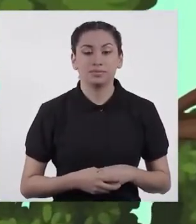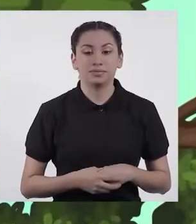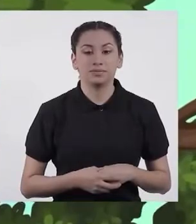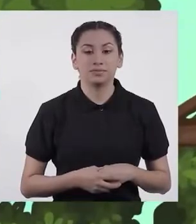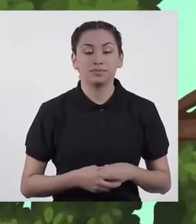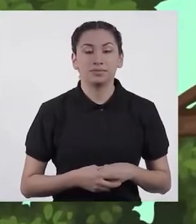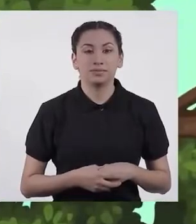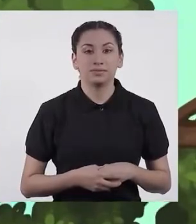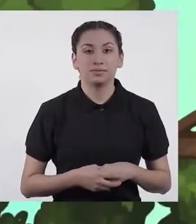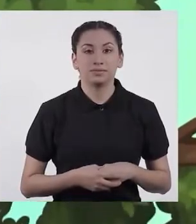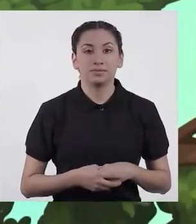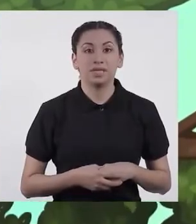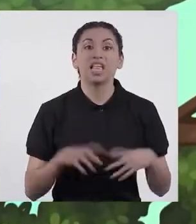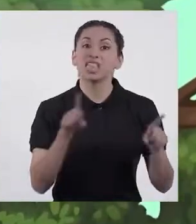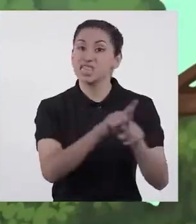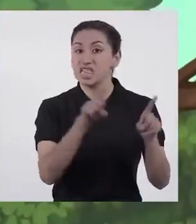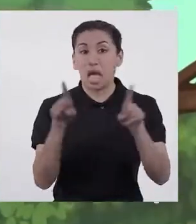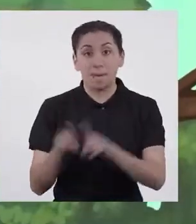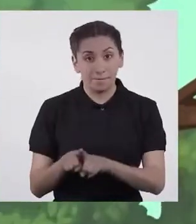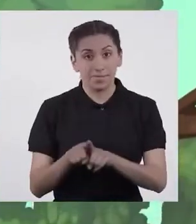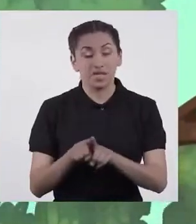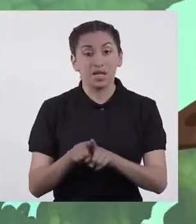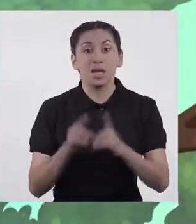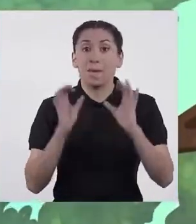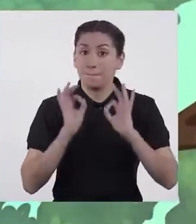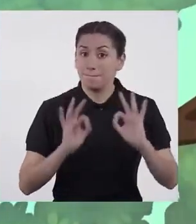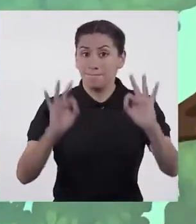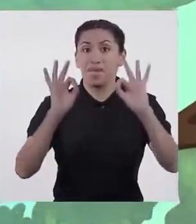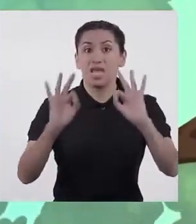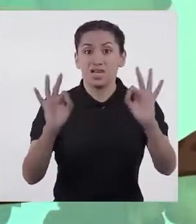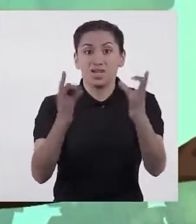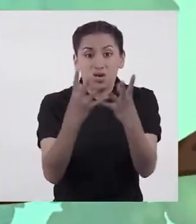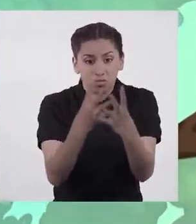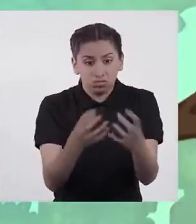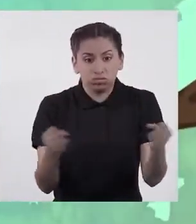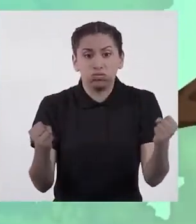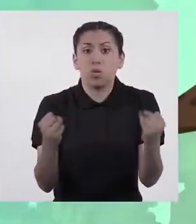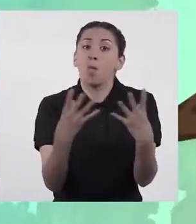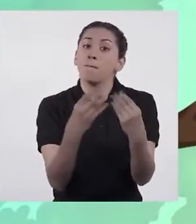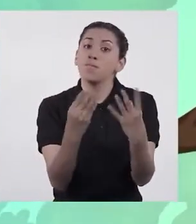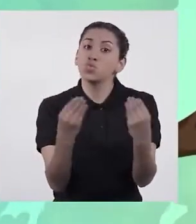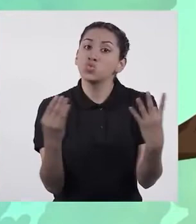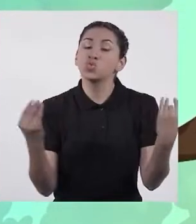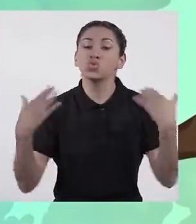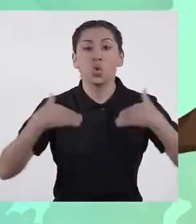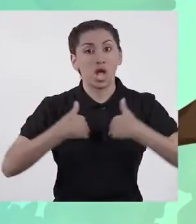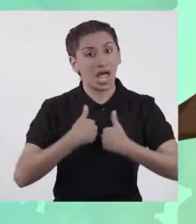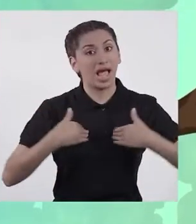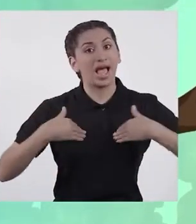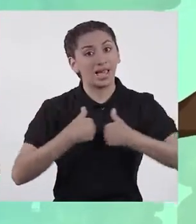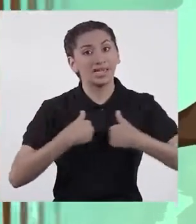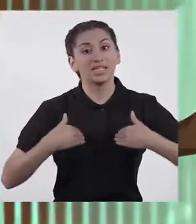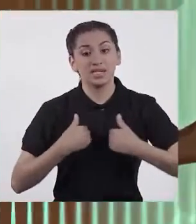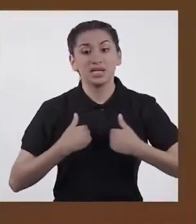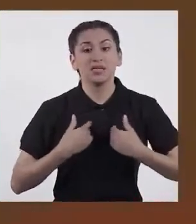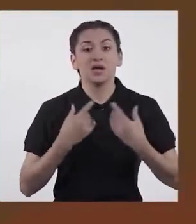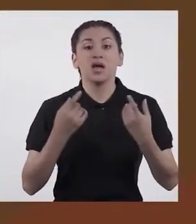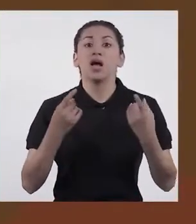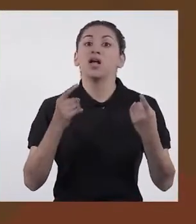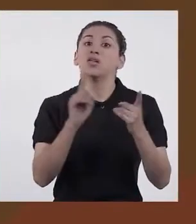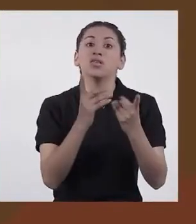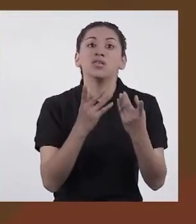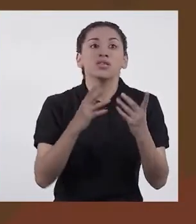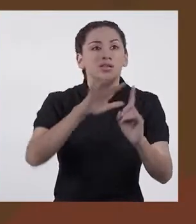¡Ay! También estarían en peligro de extinción muchas especies de la flora y